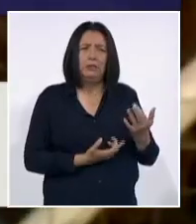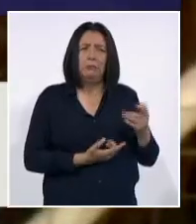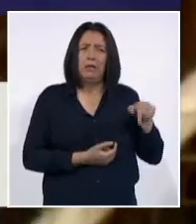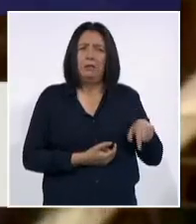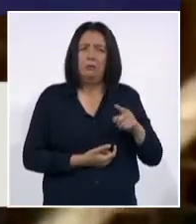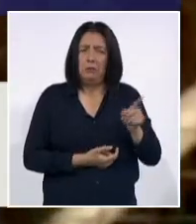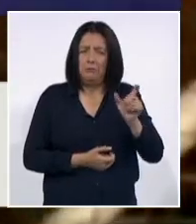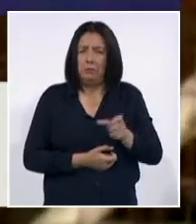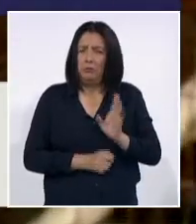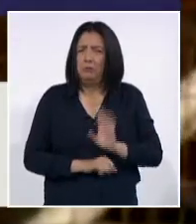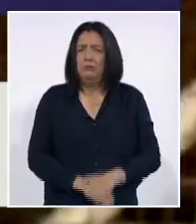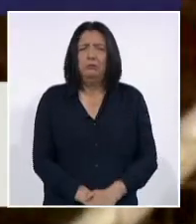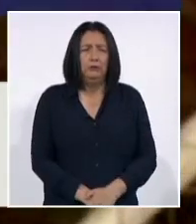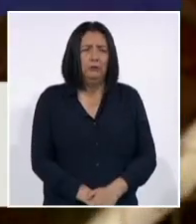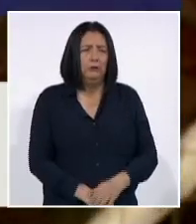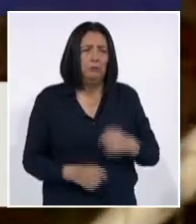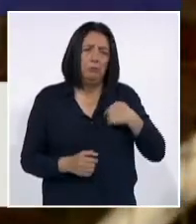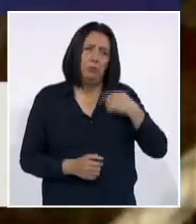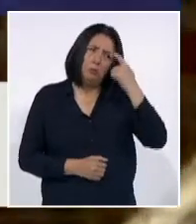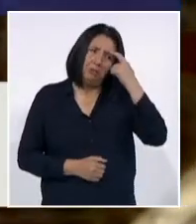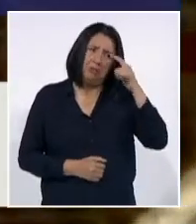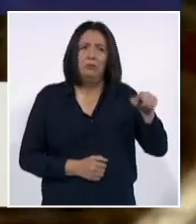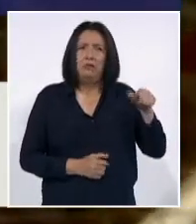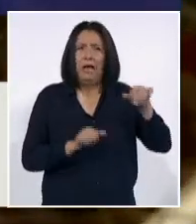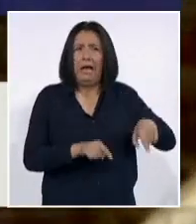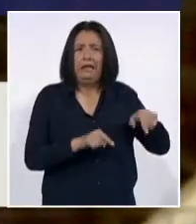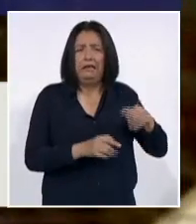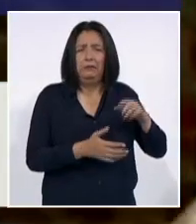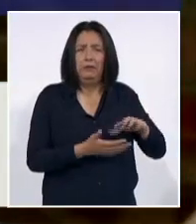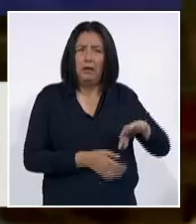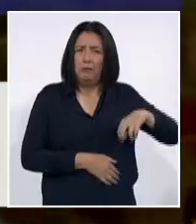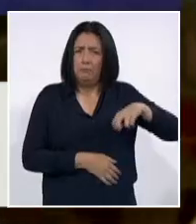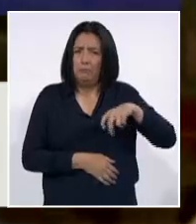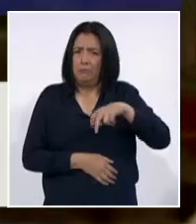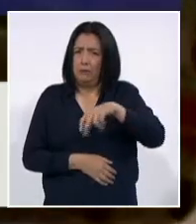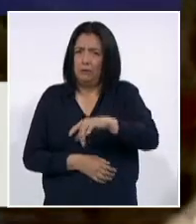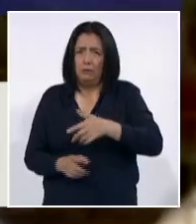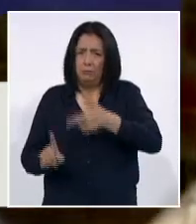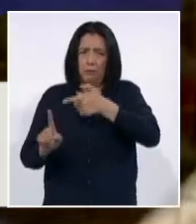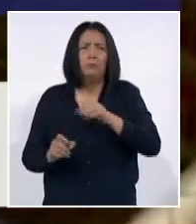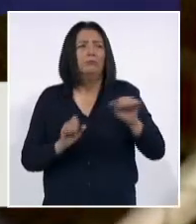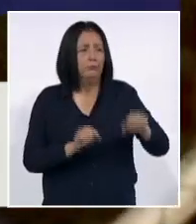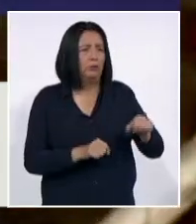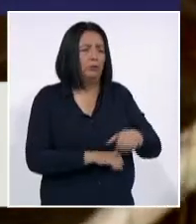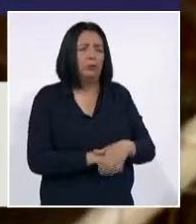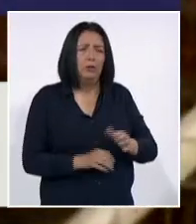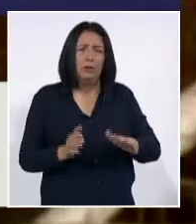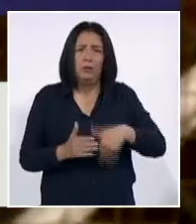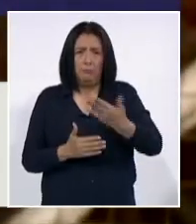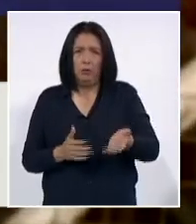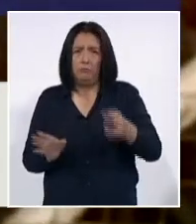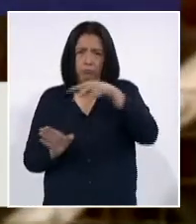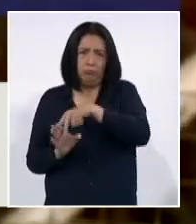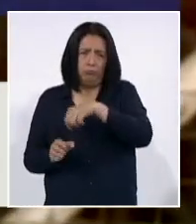persona. O sea, pensábamos que iban a robar acá en sí. O sea, a pie han ido y le han disparado. Exacto. Y luego se han